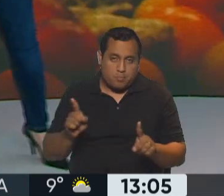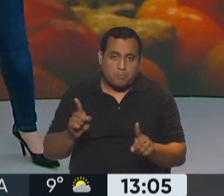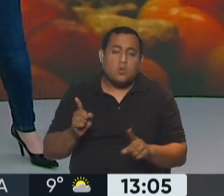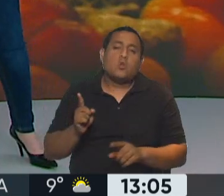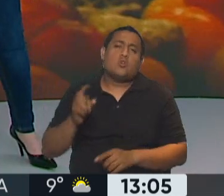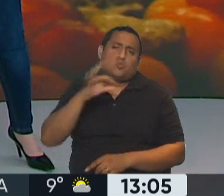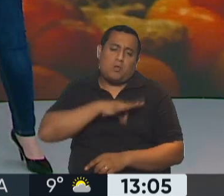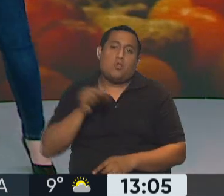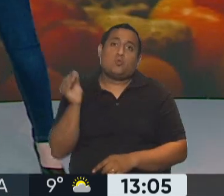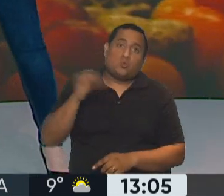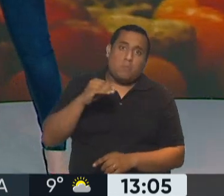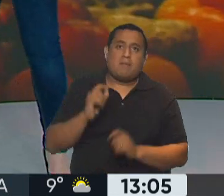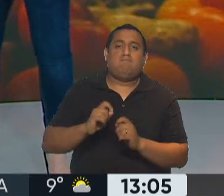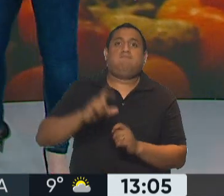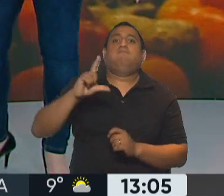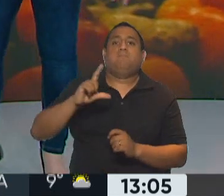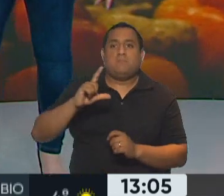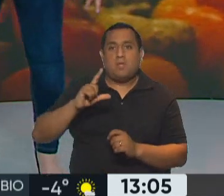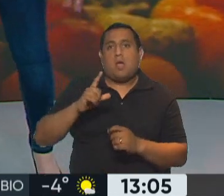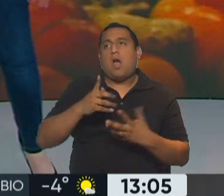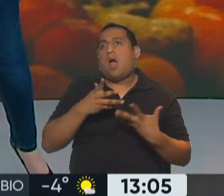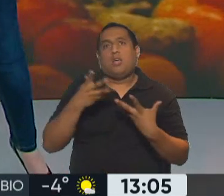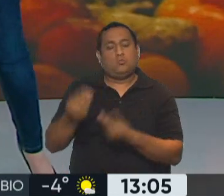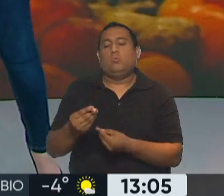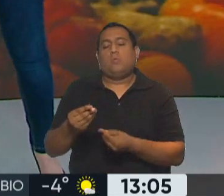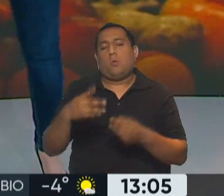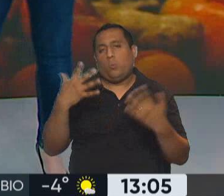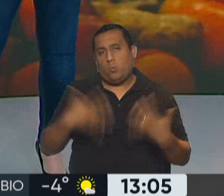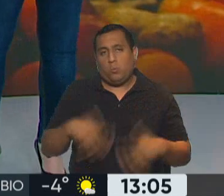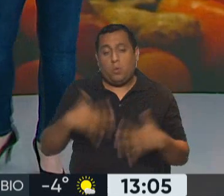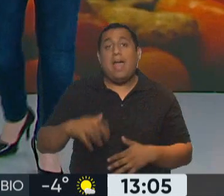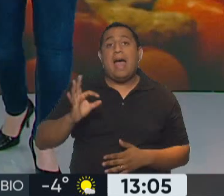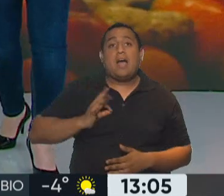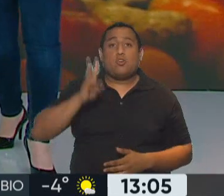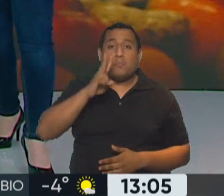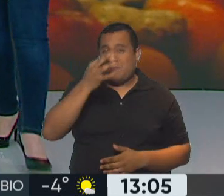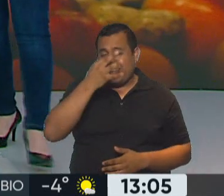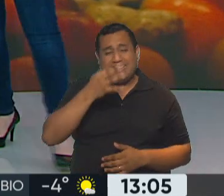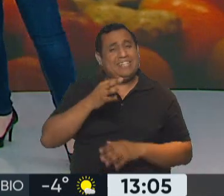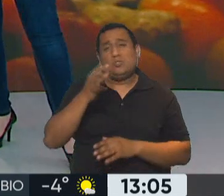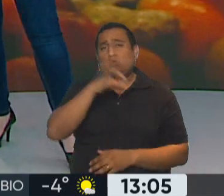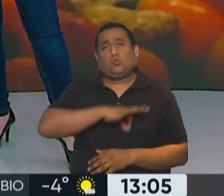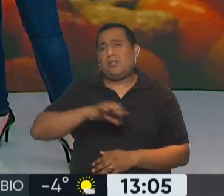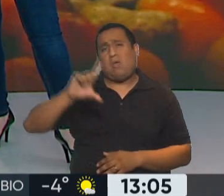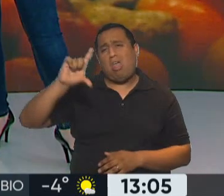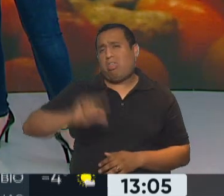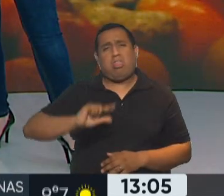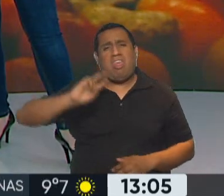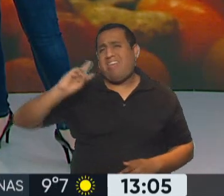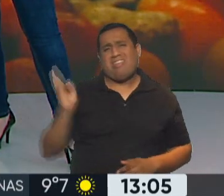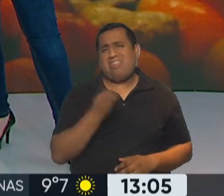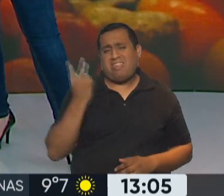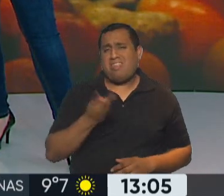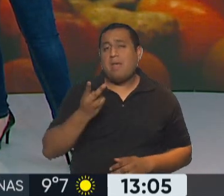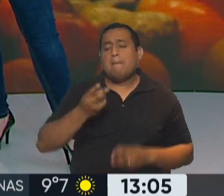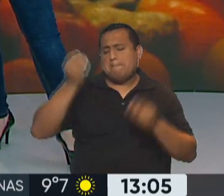fija aparece acá como agua en el desierto y lo que permitió es que el 2020, que fue un año de pérdida salarial, la verdad es que lo fue, no fuera